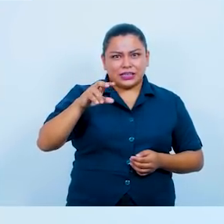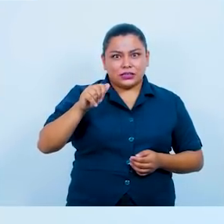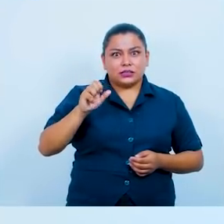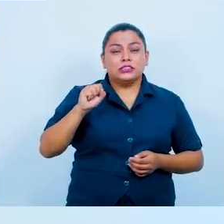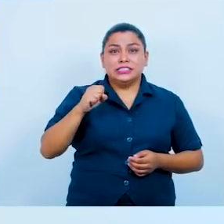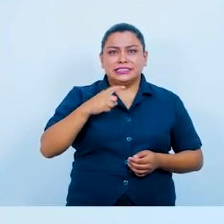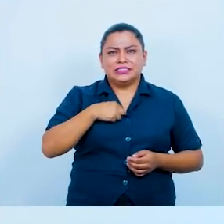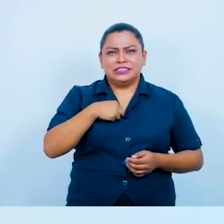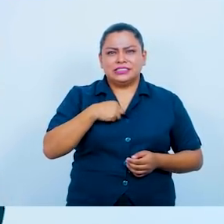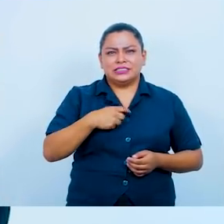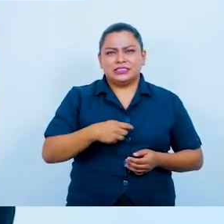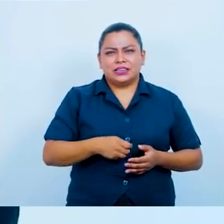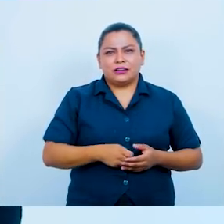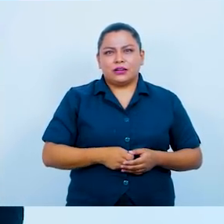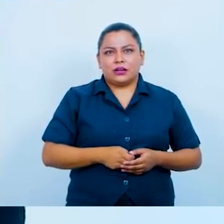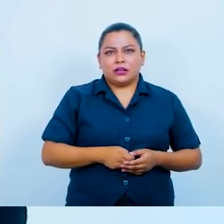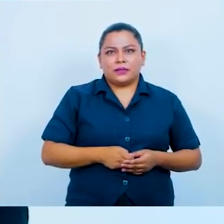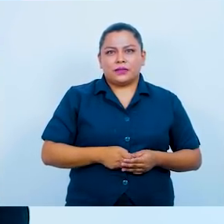es.